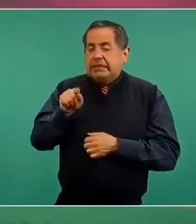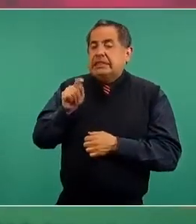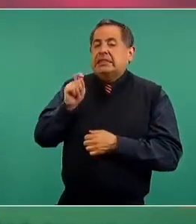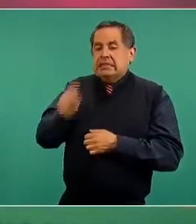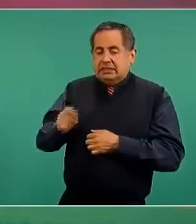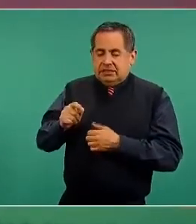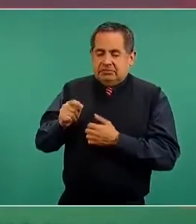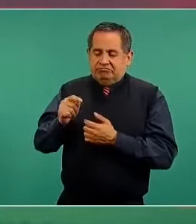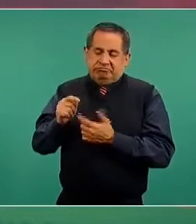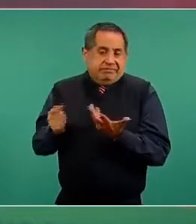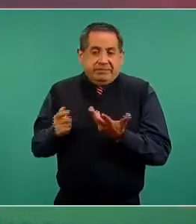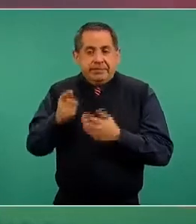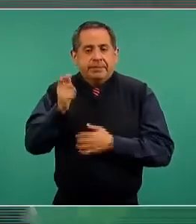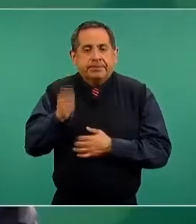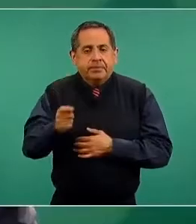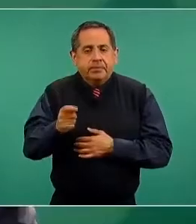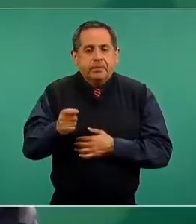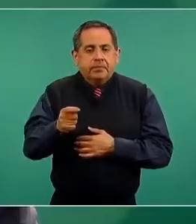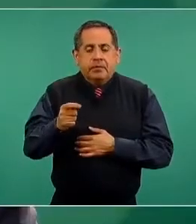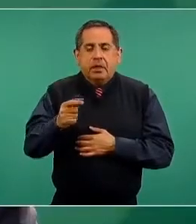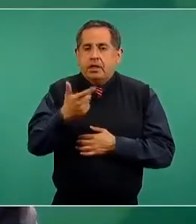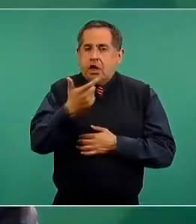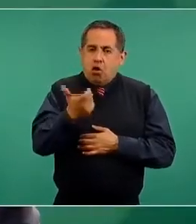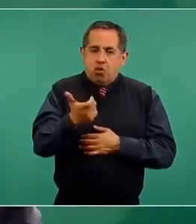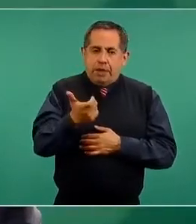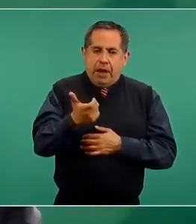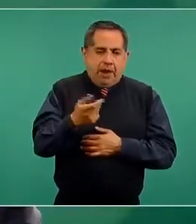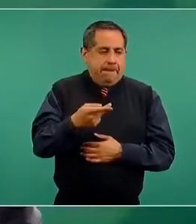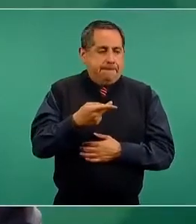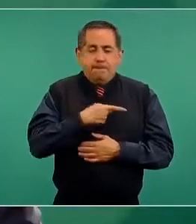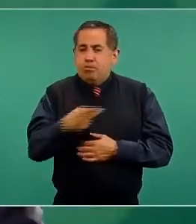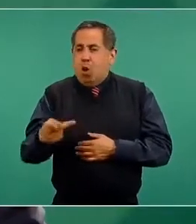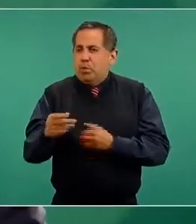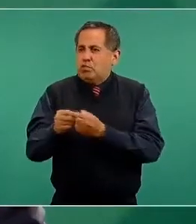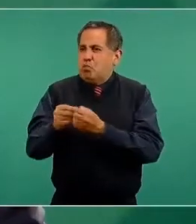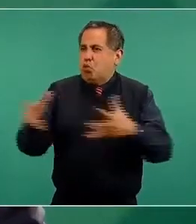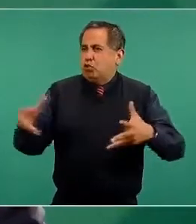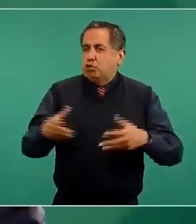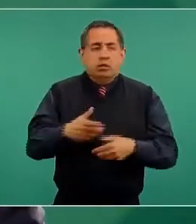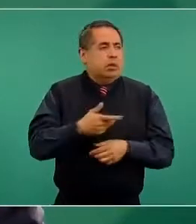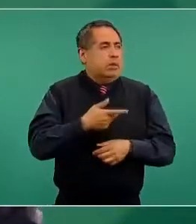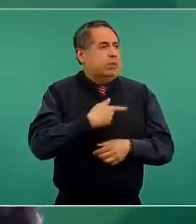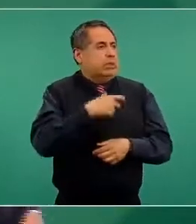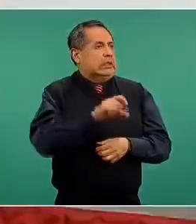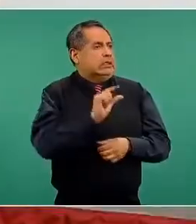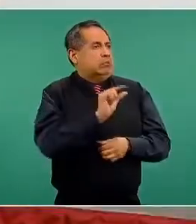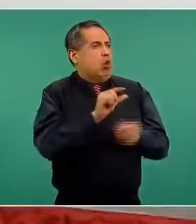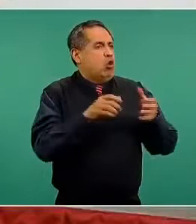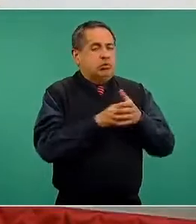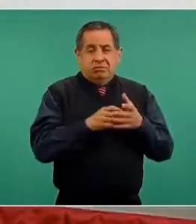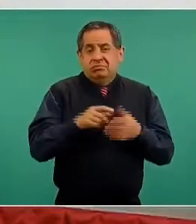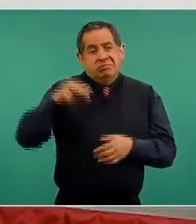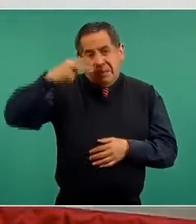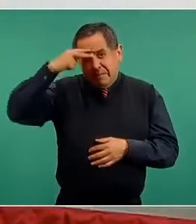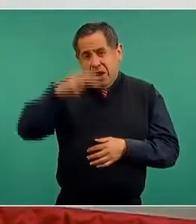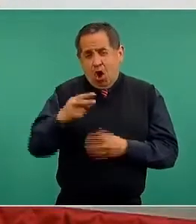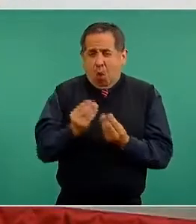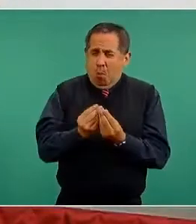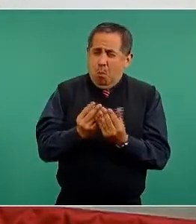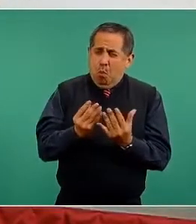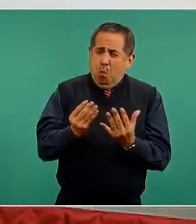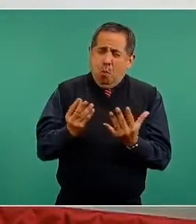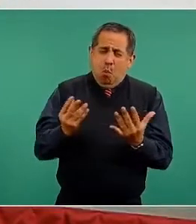los aspectos de la vida, es la desigualdad social y económica. México es un país que, partiendo ya de una